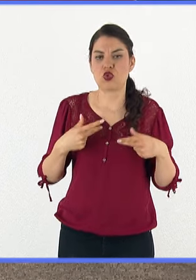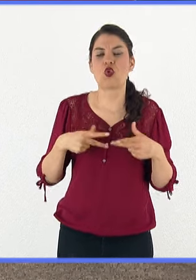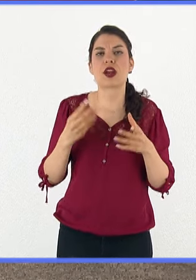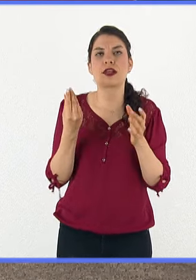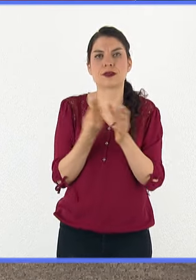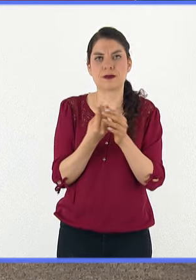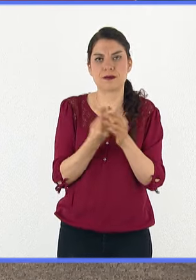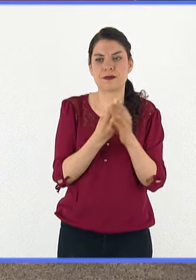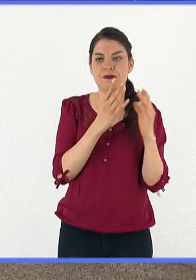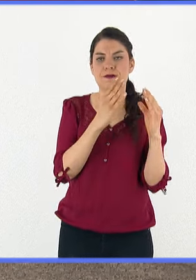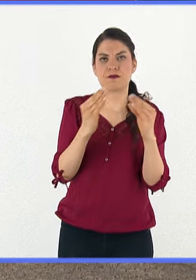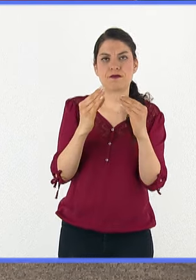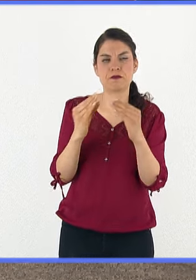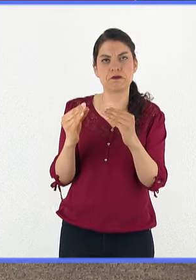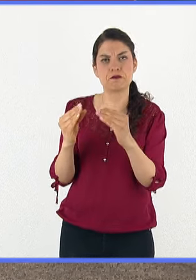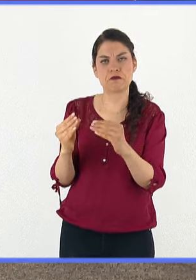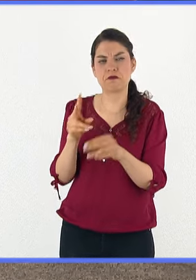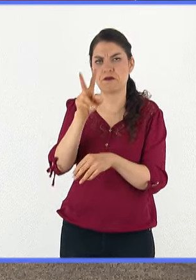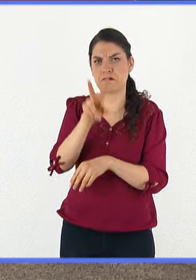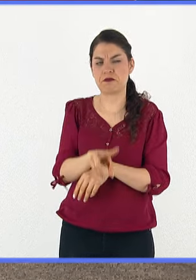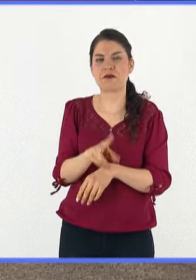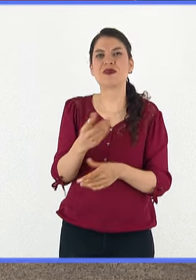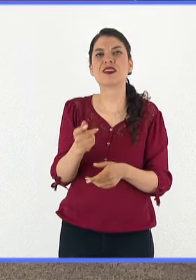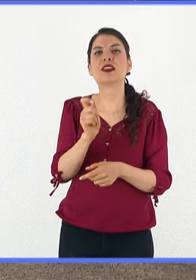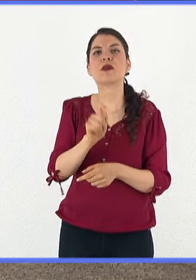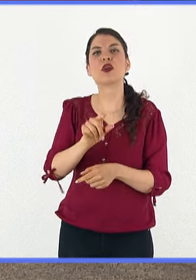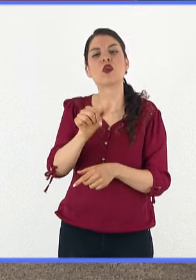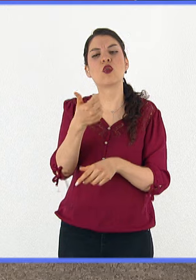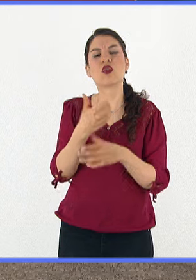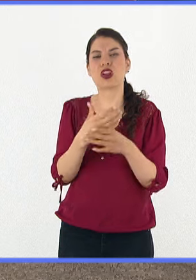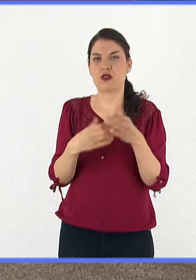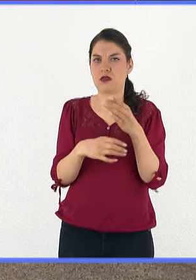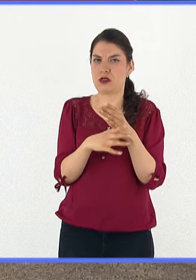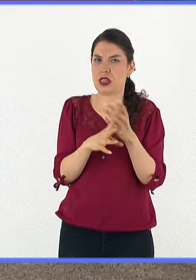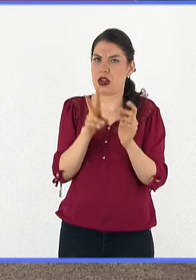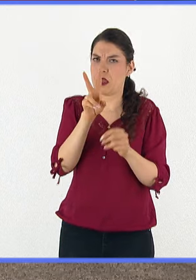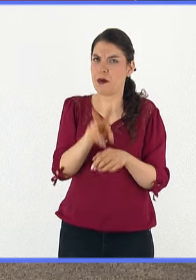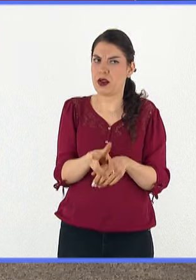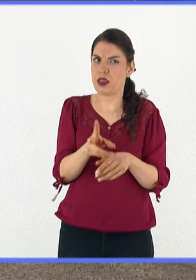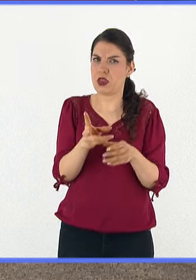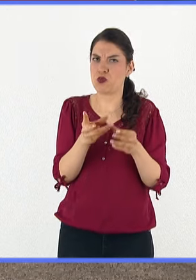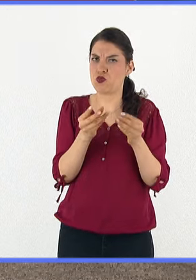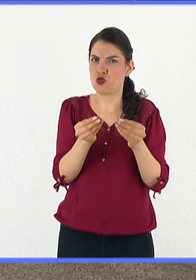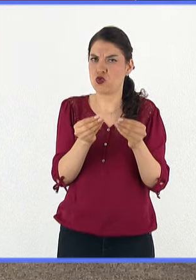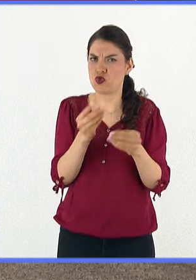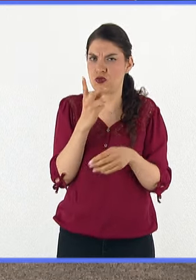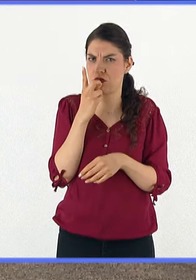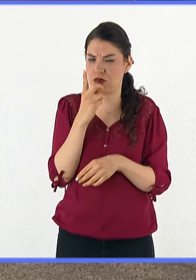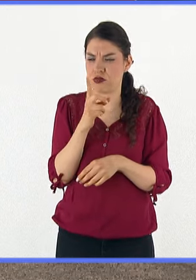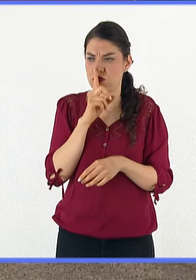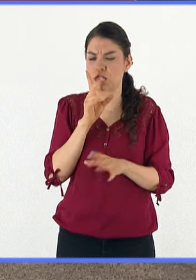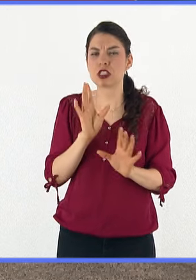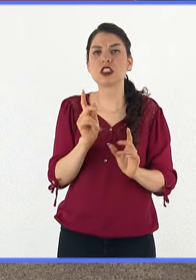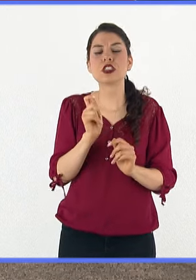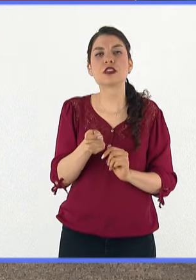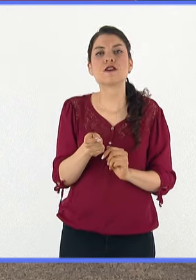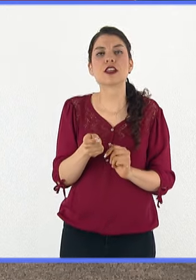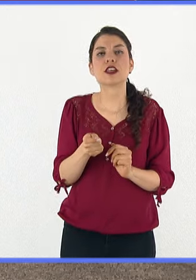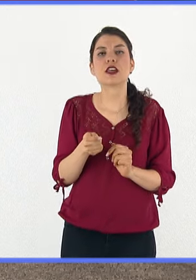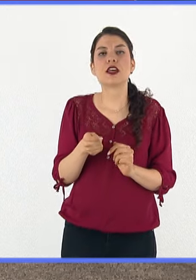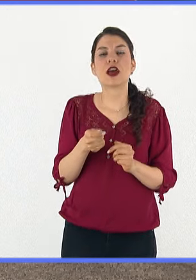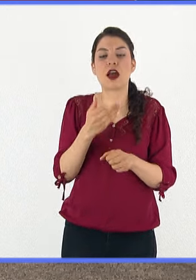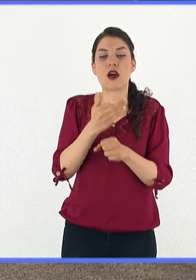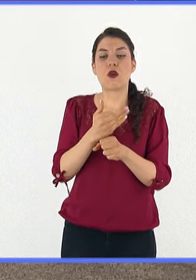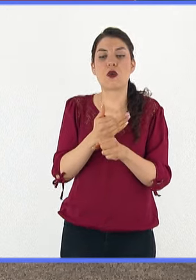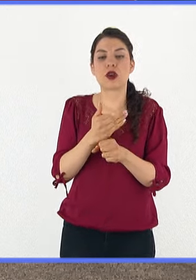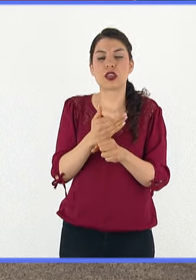es tenemos de lo mejor y aquí hay otra cosa que se ha dicho poco si me permites adelante doctor es una variable de análisis que en este momento